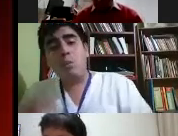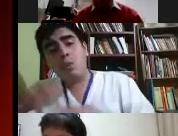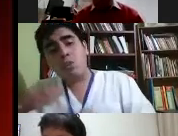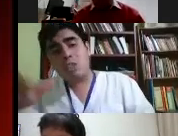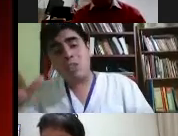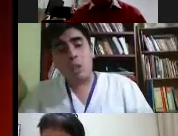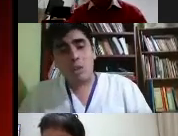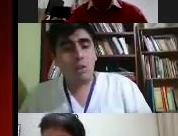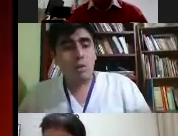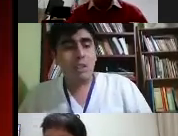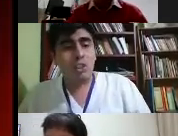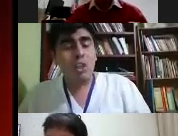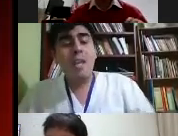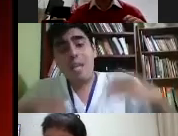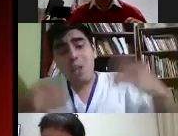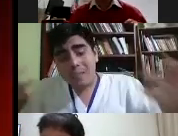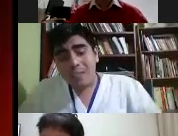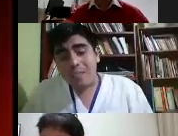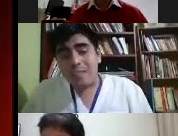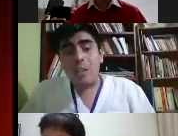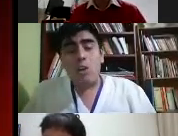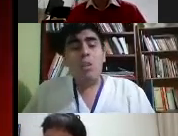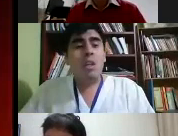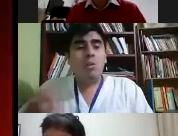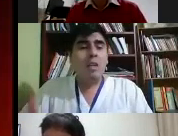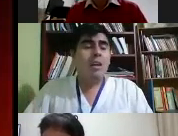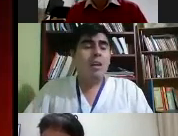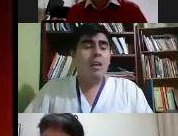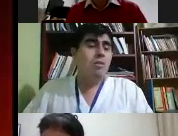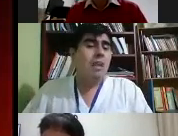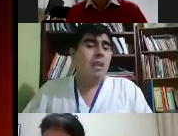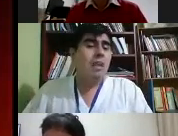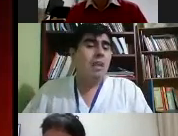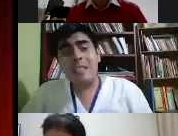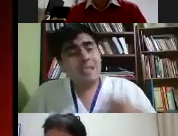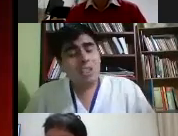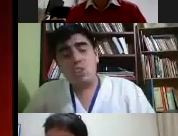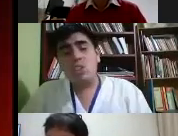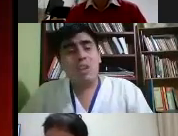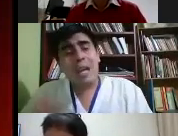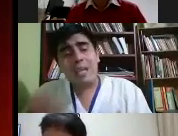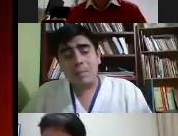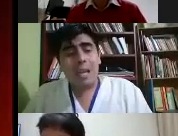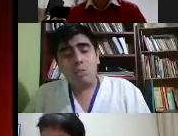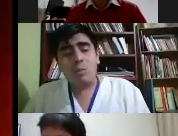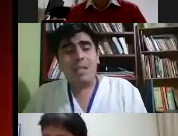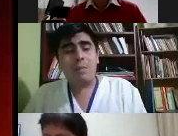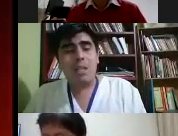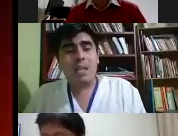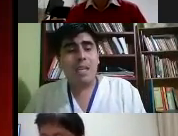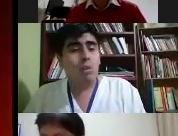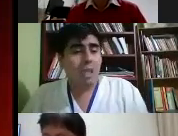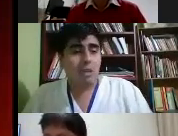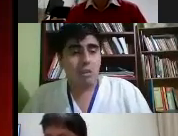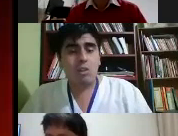todo es un proceso escalonado, como les menciono, y los pacientes entran con una serie de ejercicios que son adaptados para que